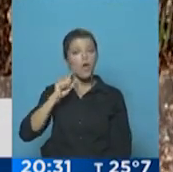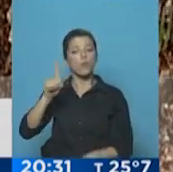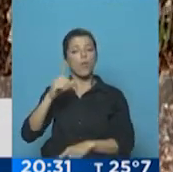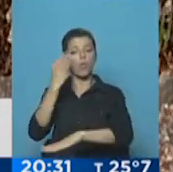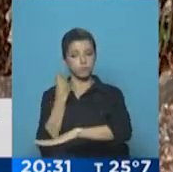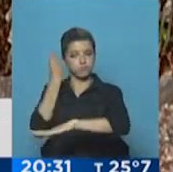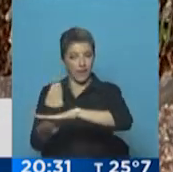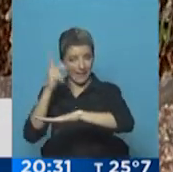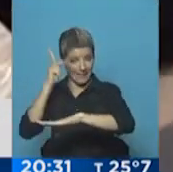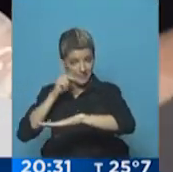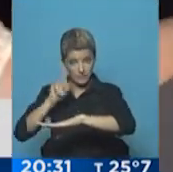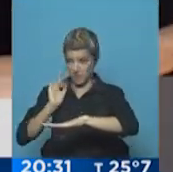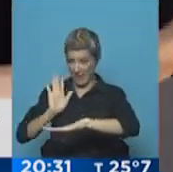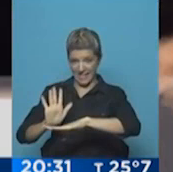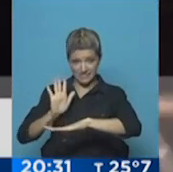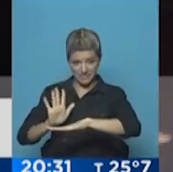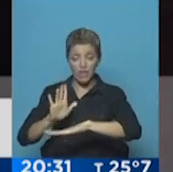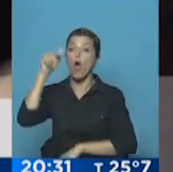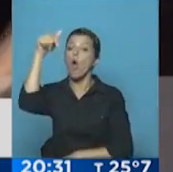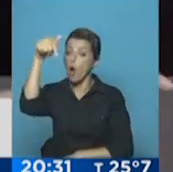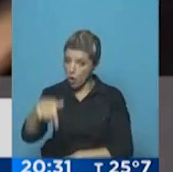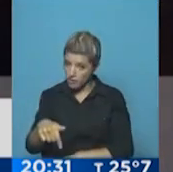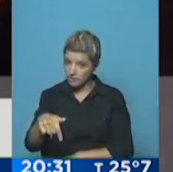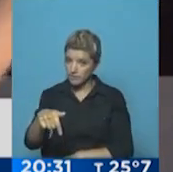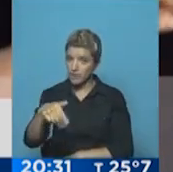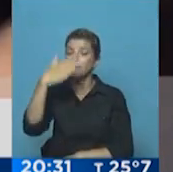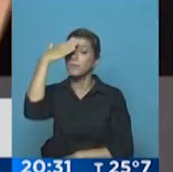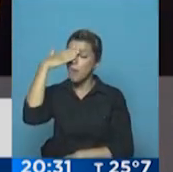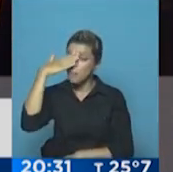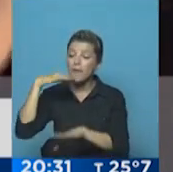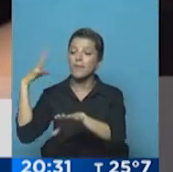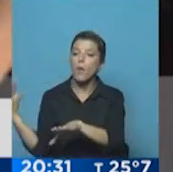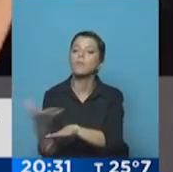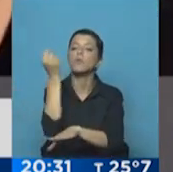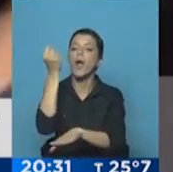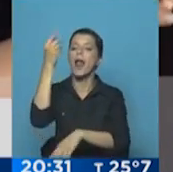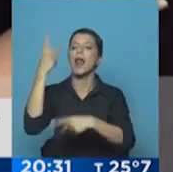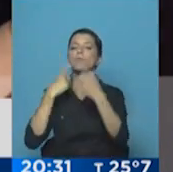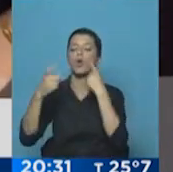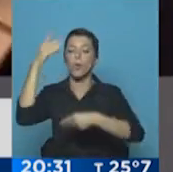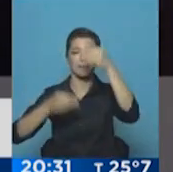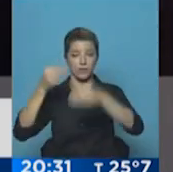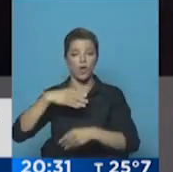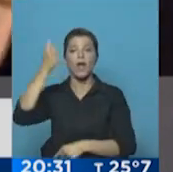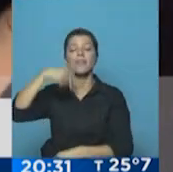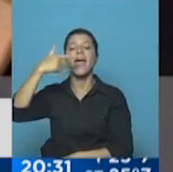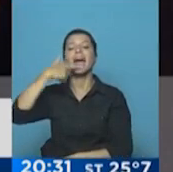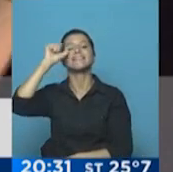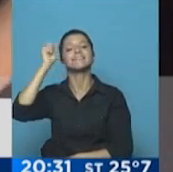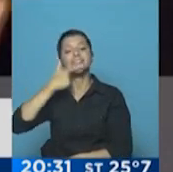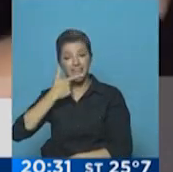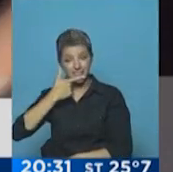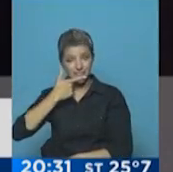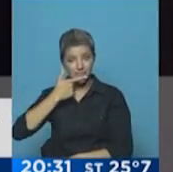gobierno, y que hoy, luego de recuperar la administración de los recursos de los